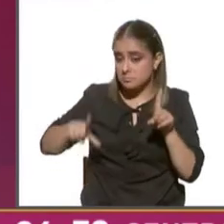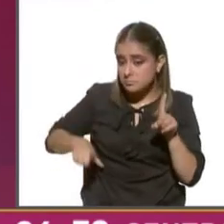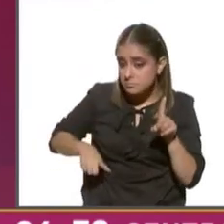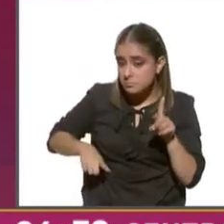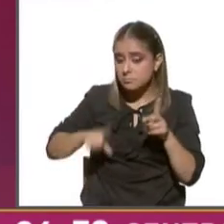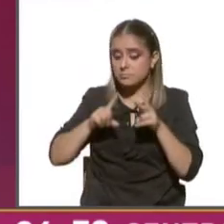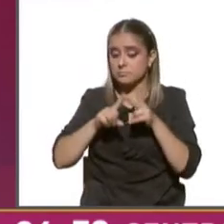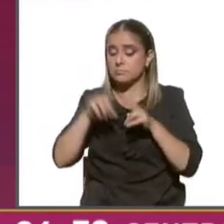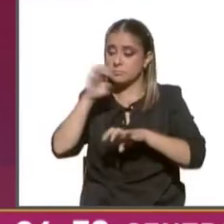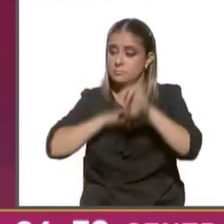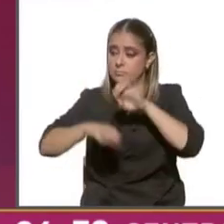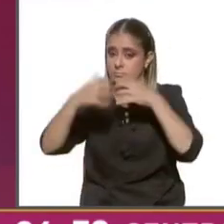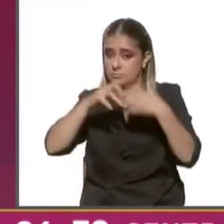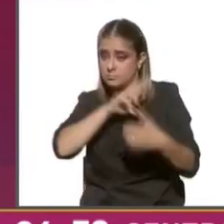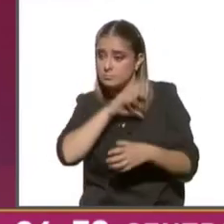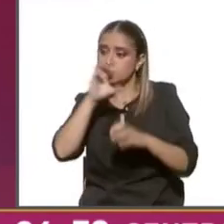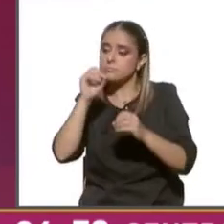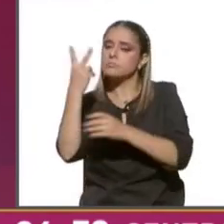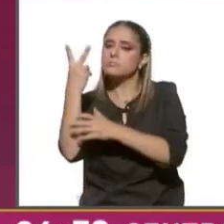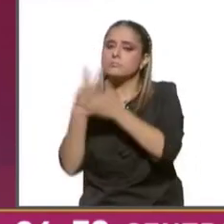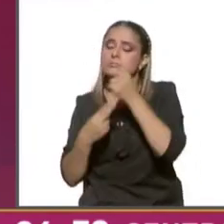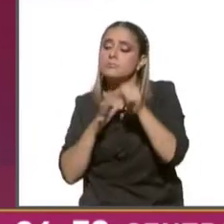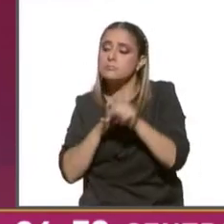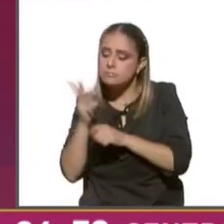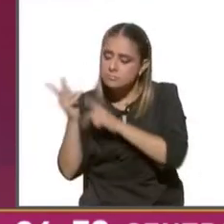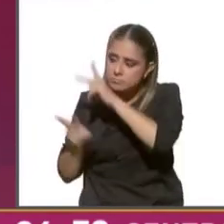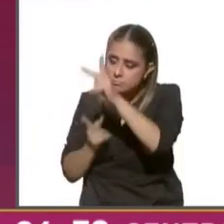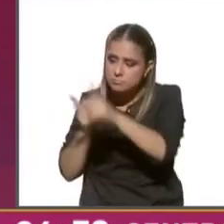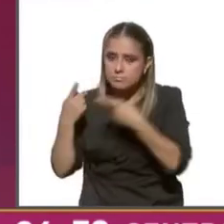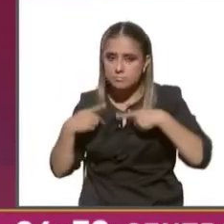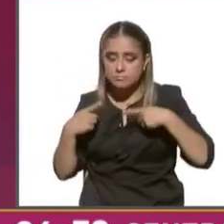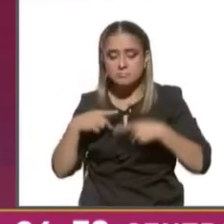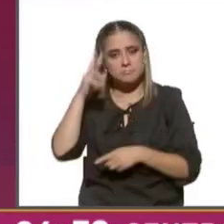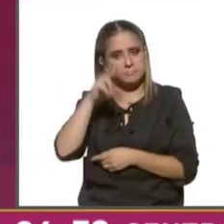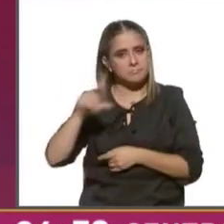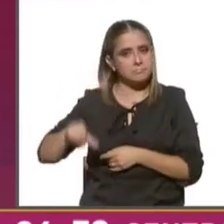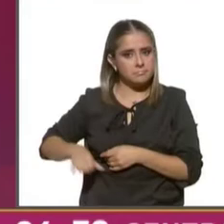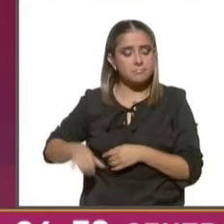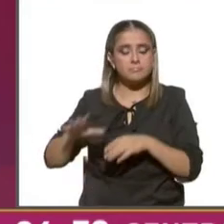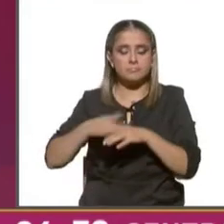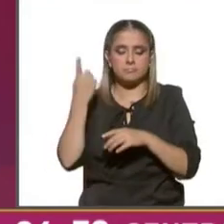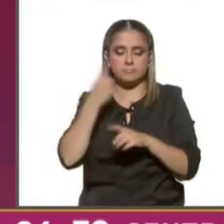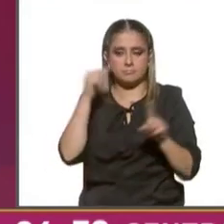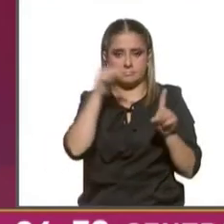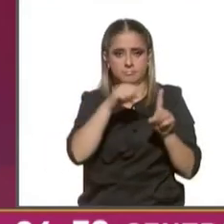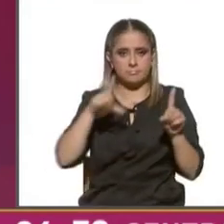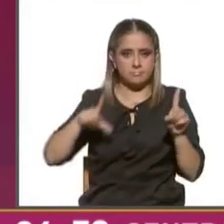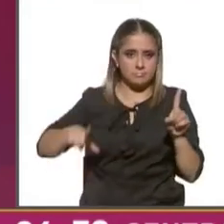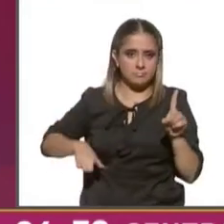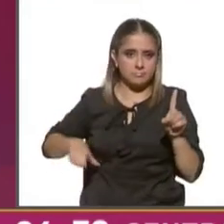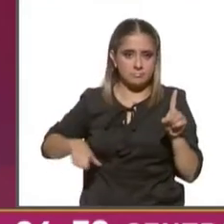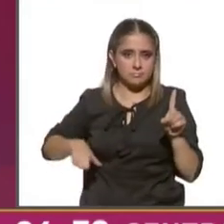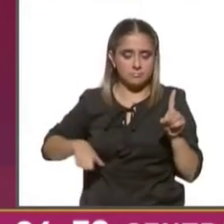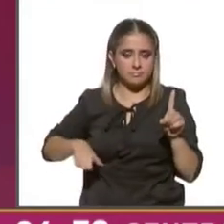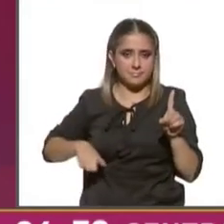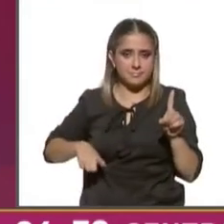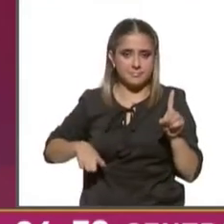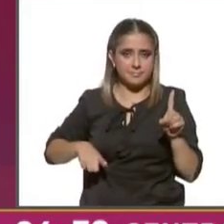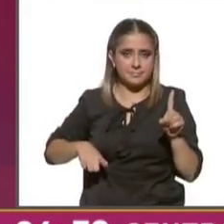empresas privadas o ambos? Esta me parece interesante porque si bien el gobierno es,